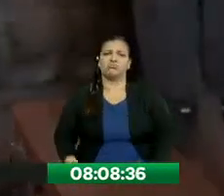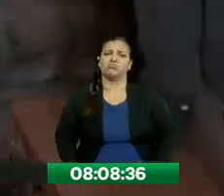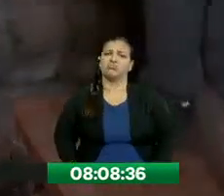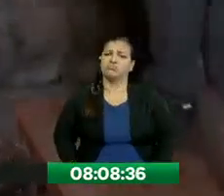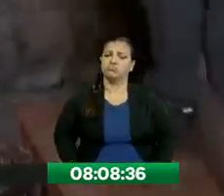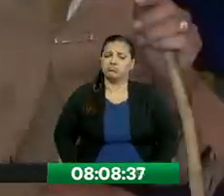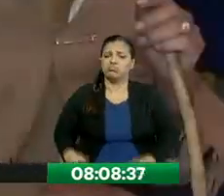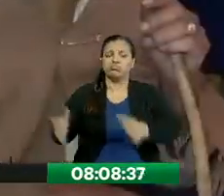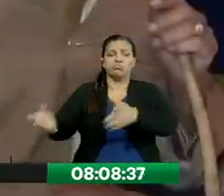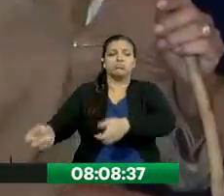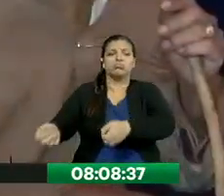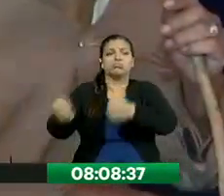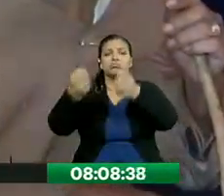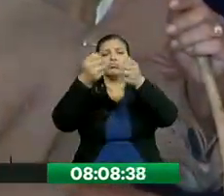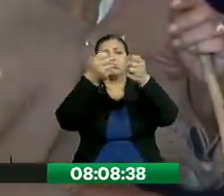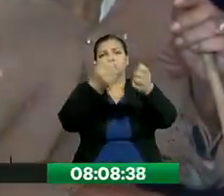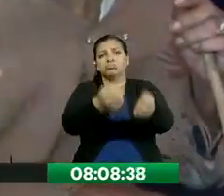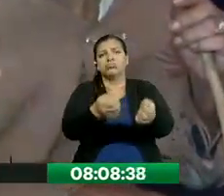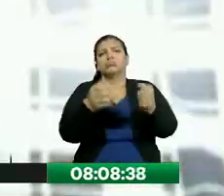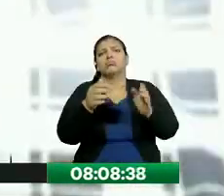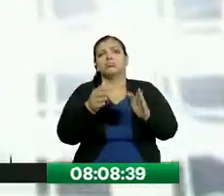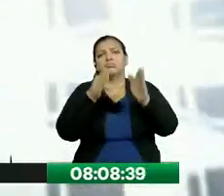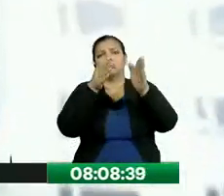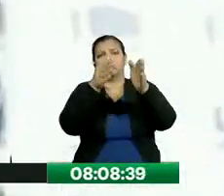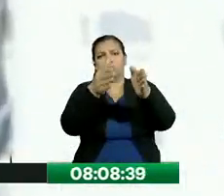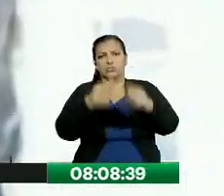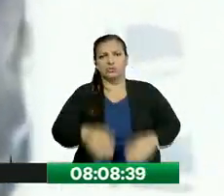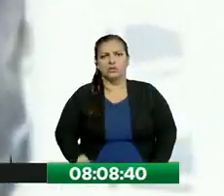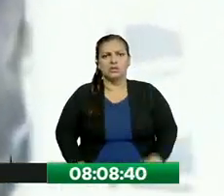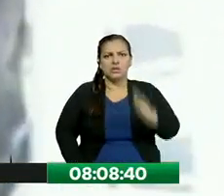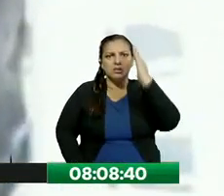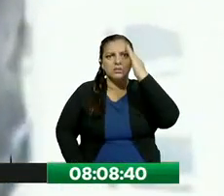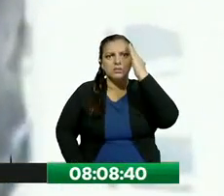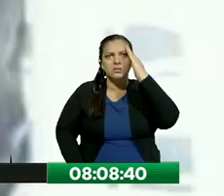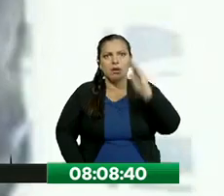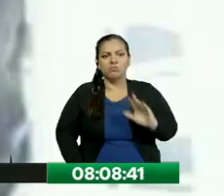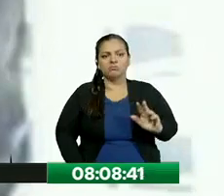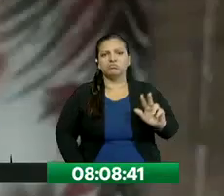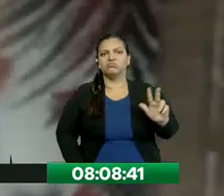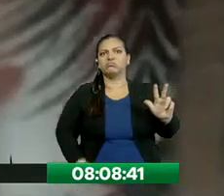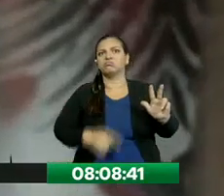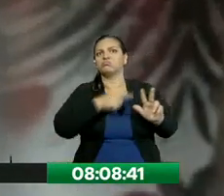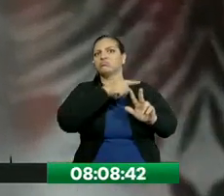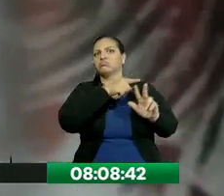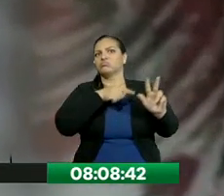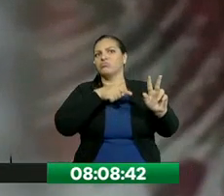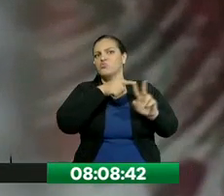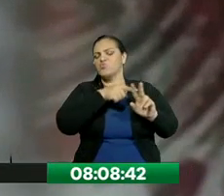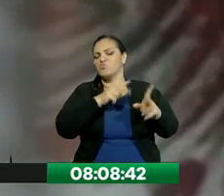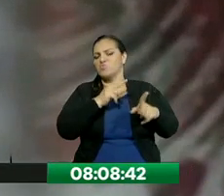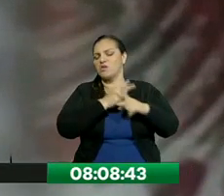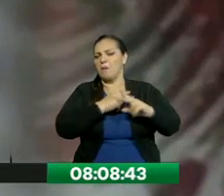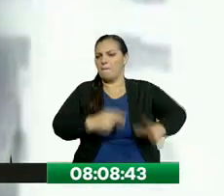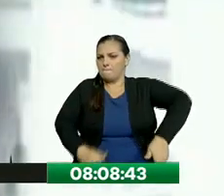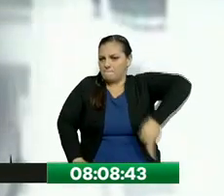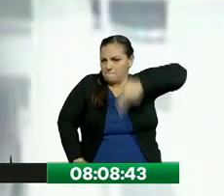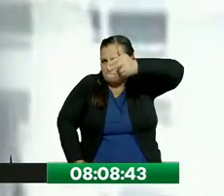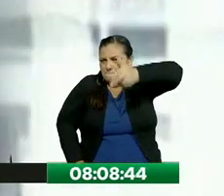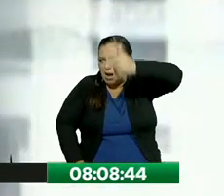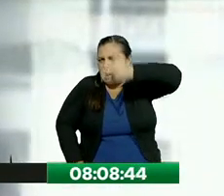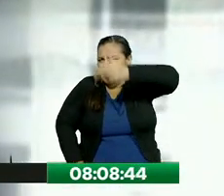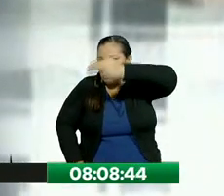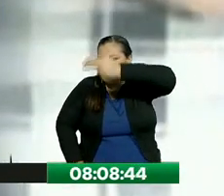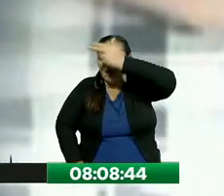que recordar que el pasado fin de semana fueron acribillados a tiros en el sector Cumbille Chico, cantón Caluma,